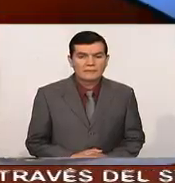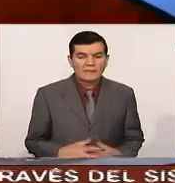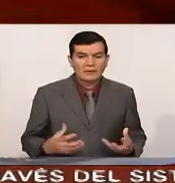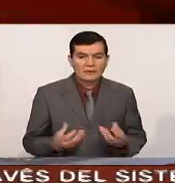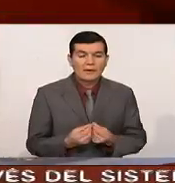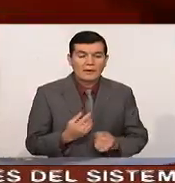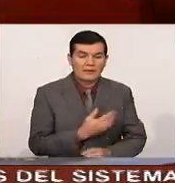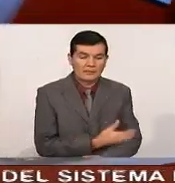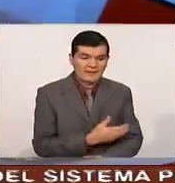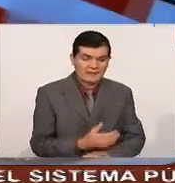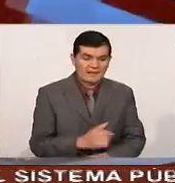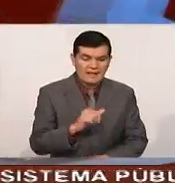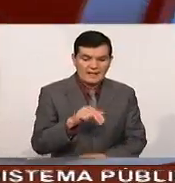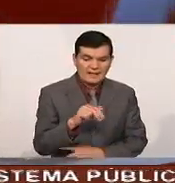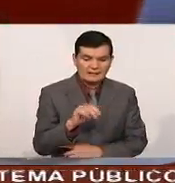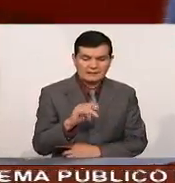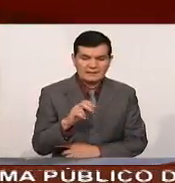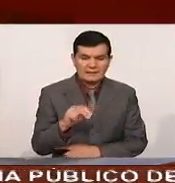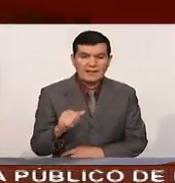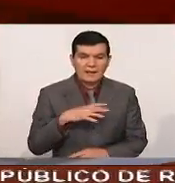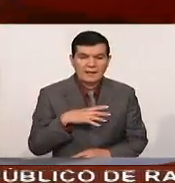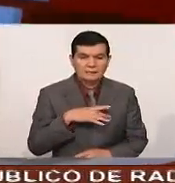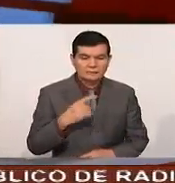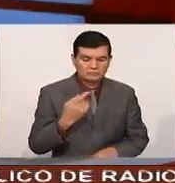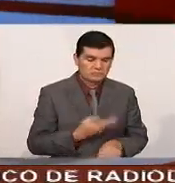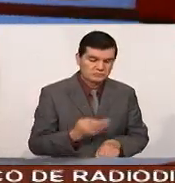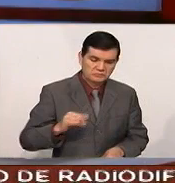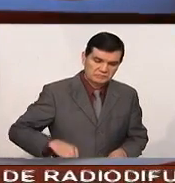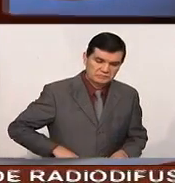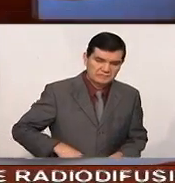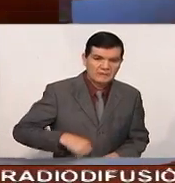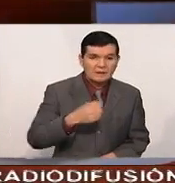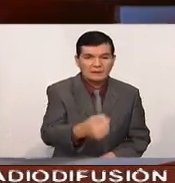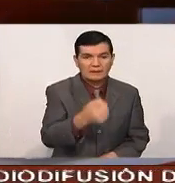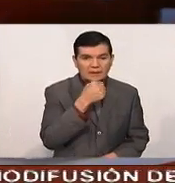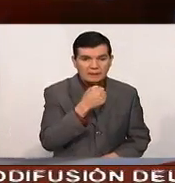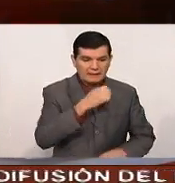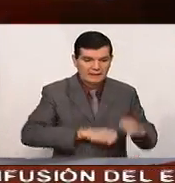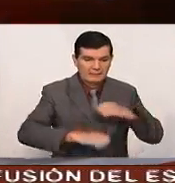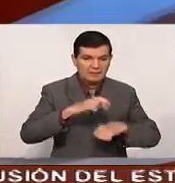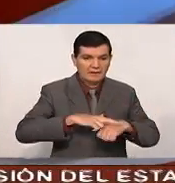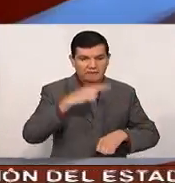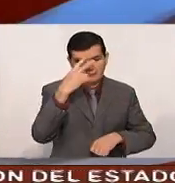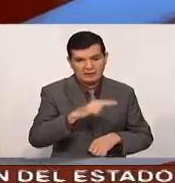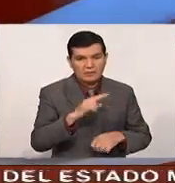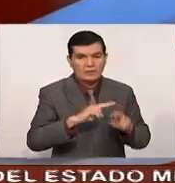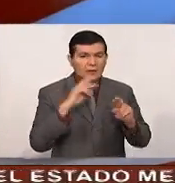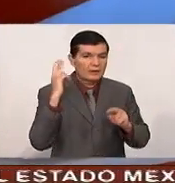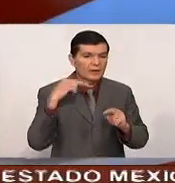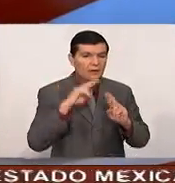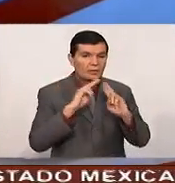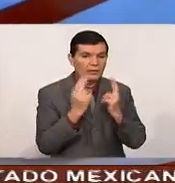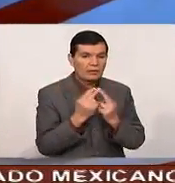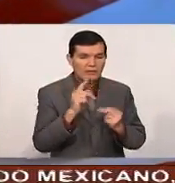Compañera Ana Cristina le realizó una interesante entrevista al embajador de México en el Reino Unido, Diego